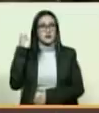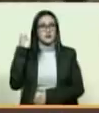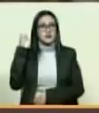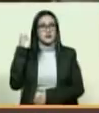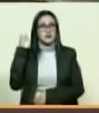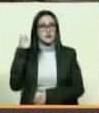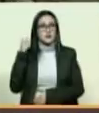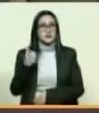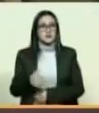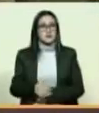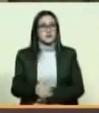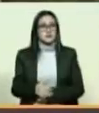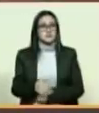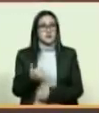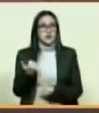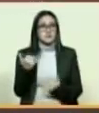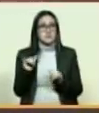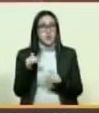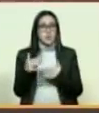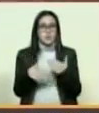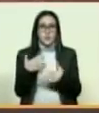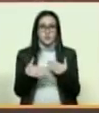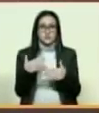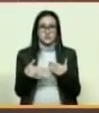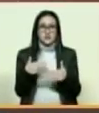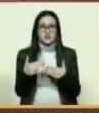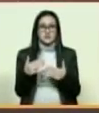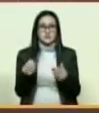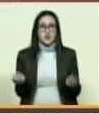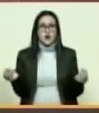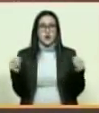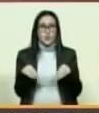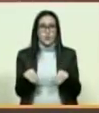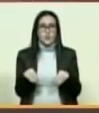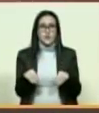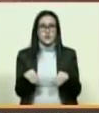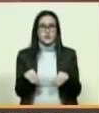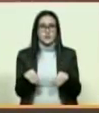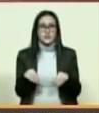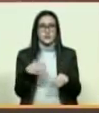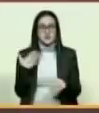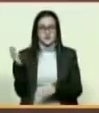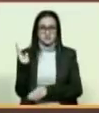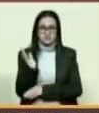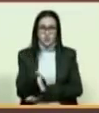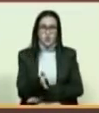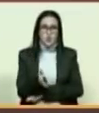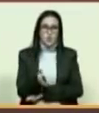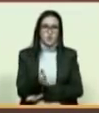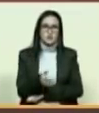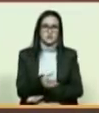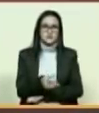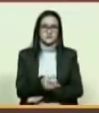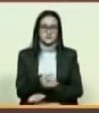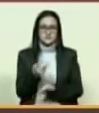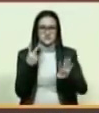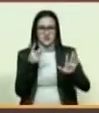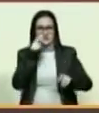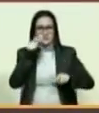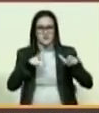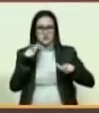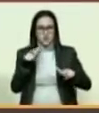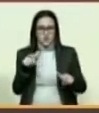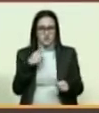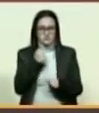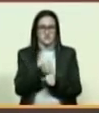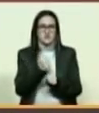estamos en un proceso ya de consecución de acuerdo, se atreven a sancionar 7 dignos